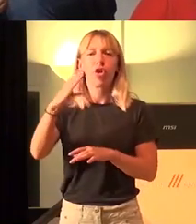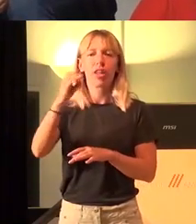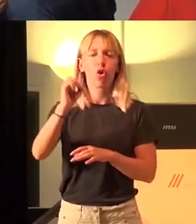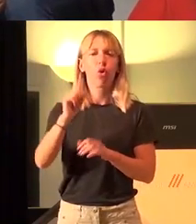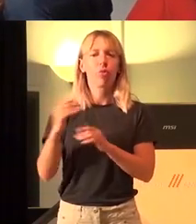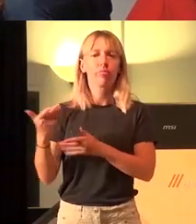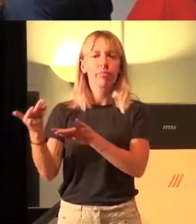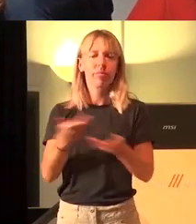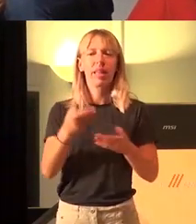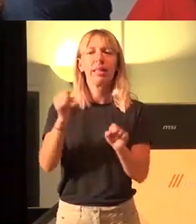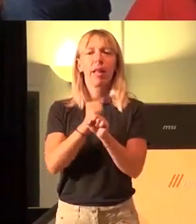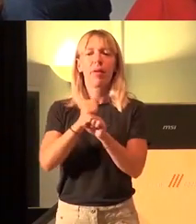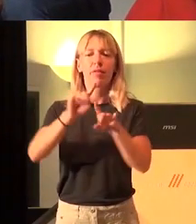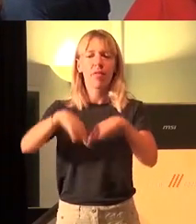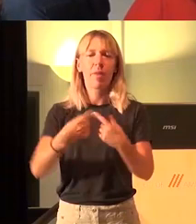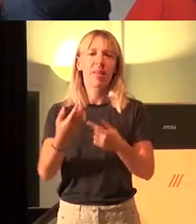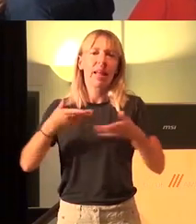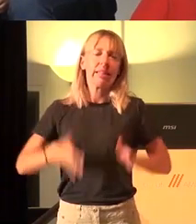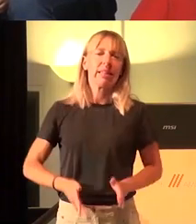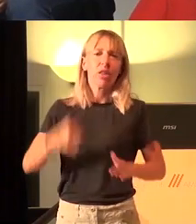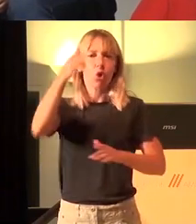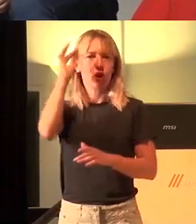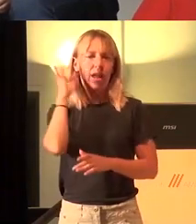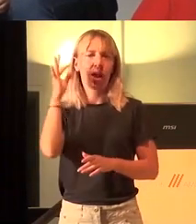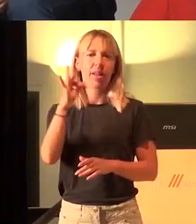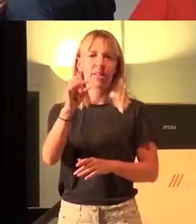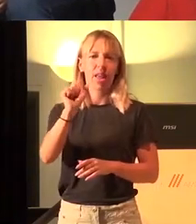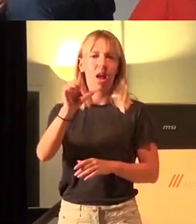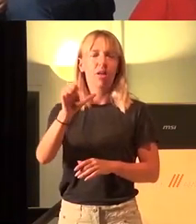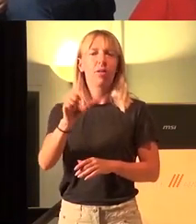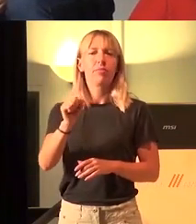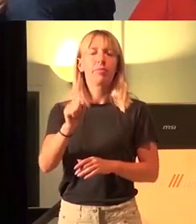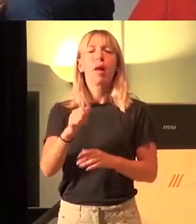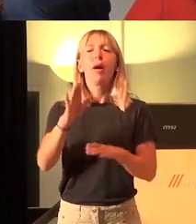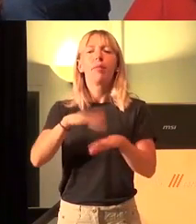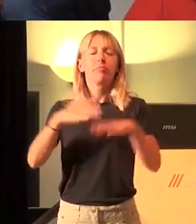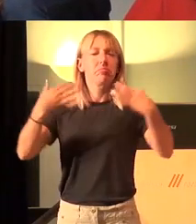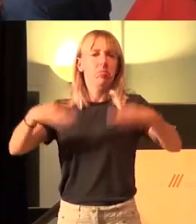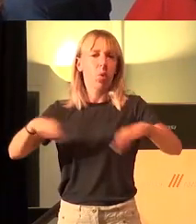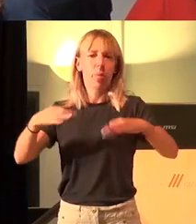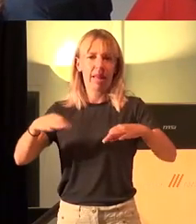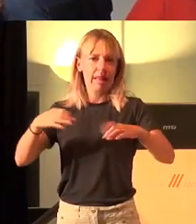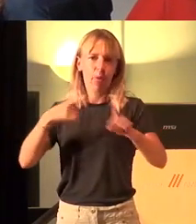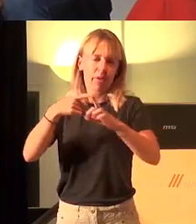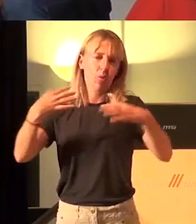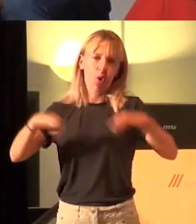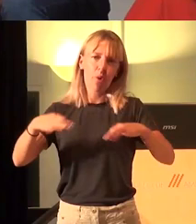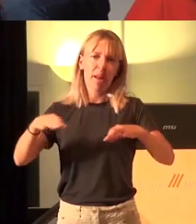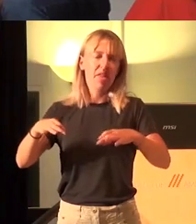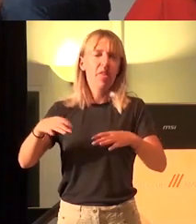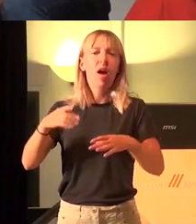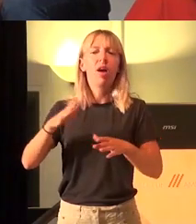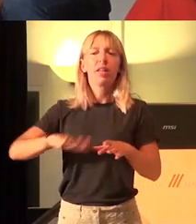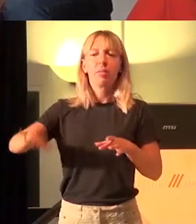con familias que tienen hijos y hijas con TEA para normalizar su presencia en los